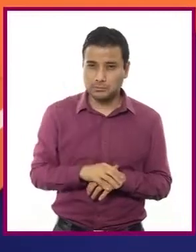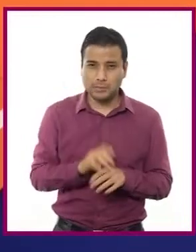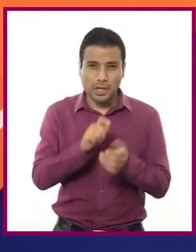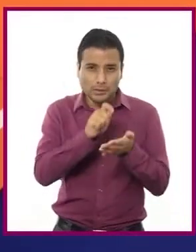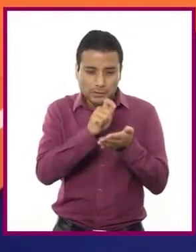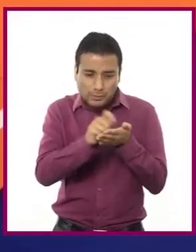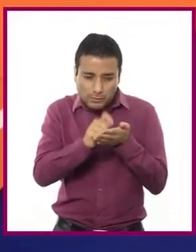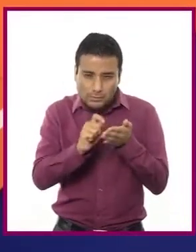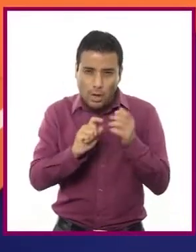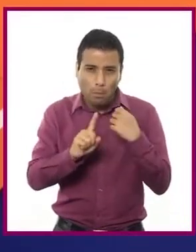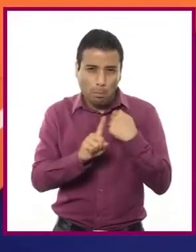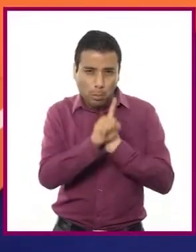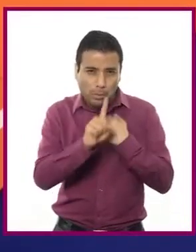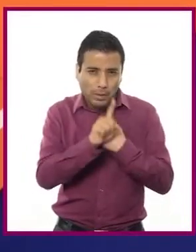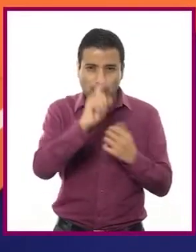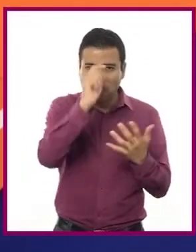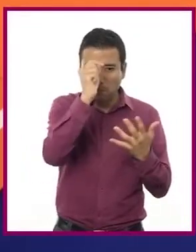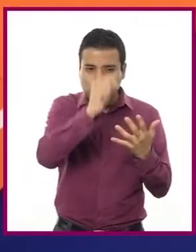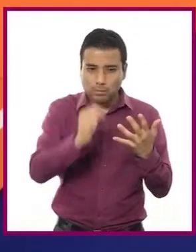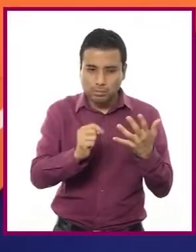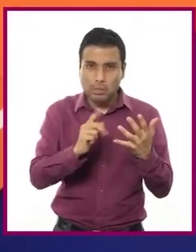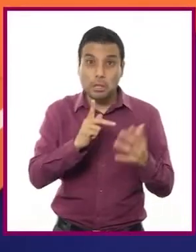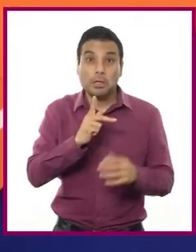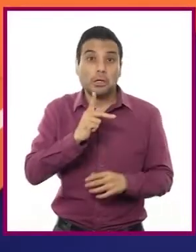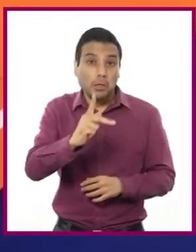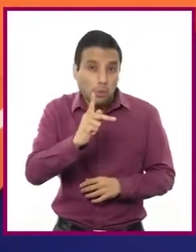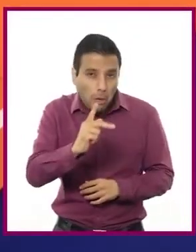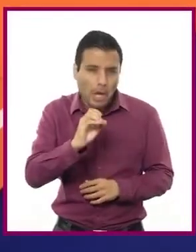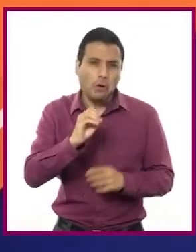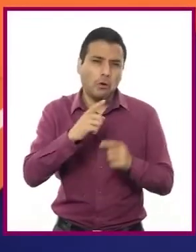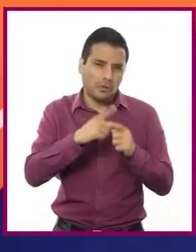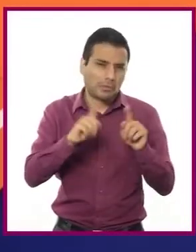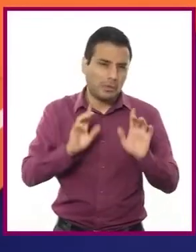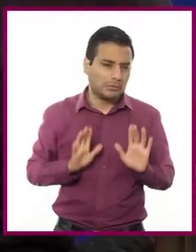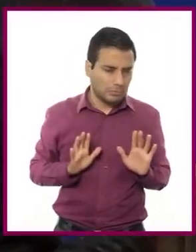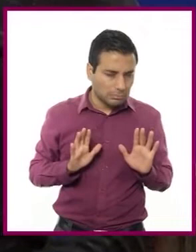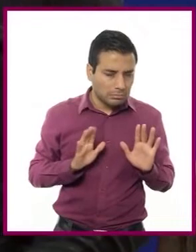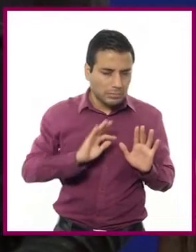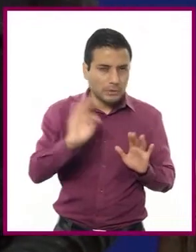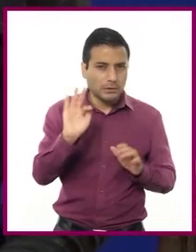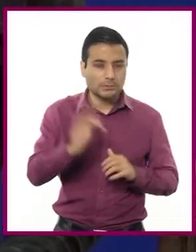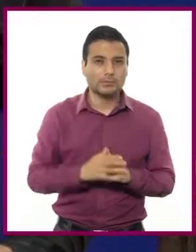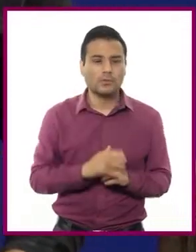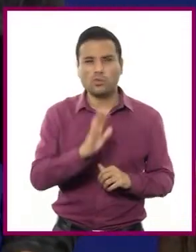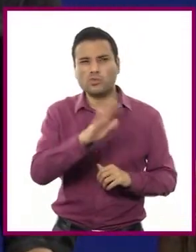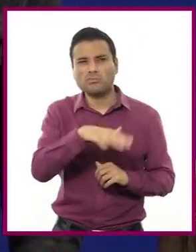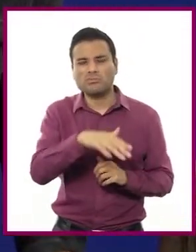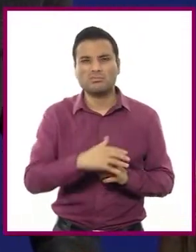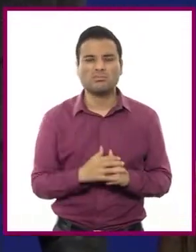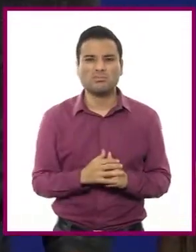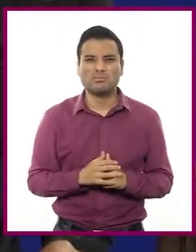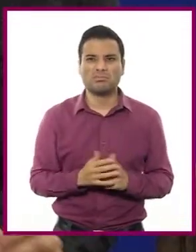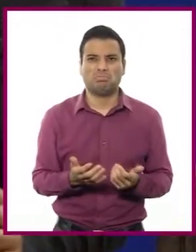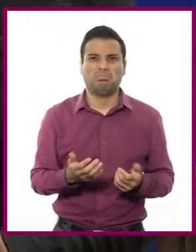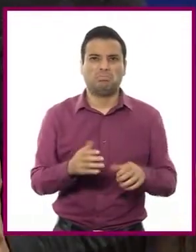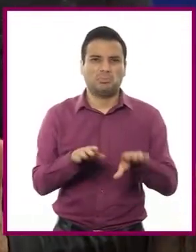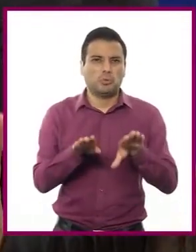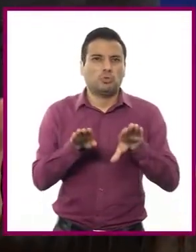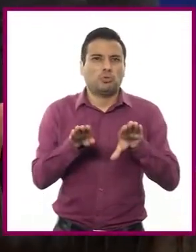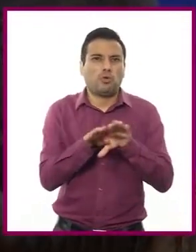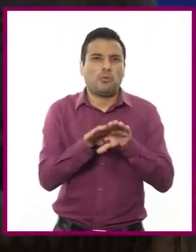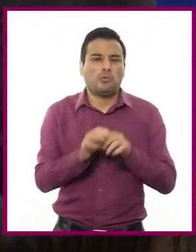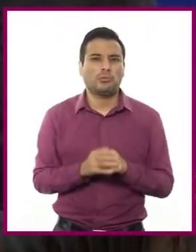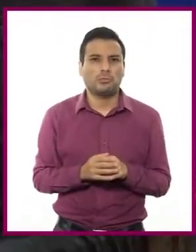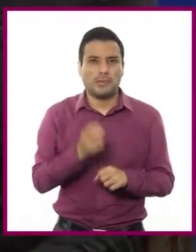escribieron algunos problemas y coinciden con algunos de los que mencionamos. Profesor, pero ¿cómo podemos indagar más